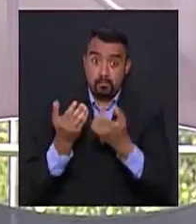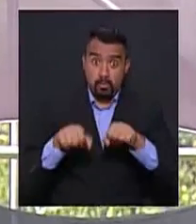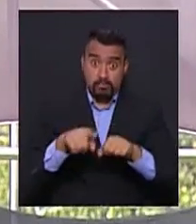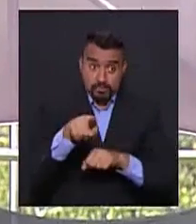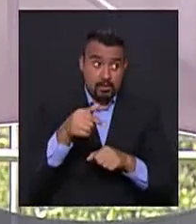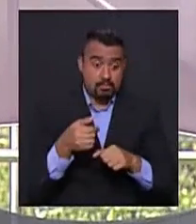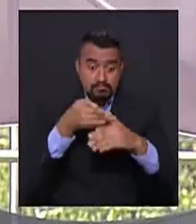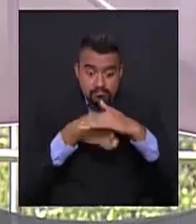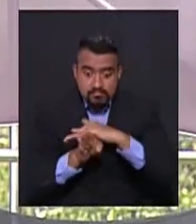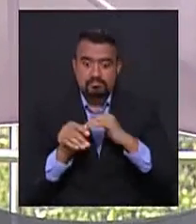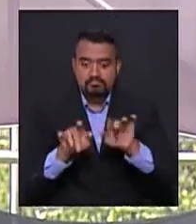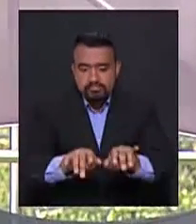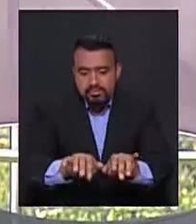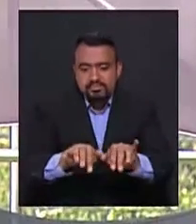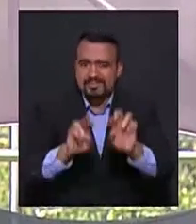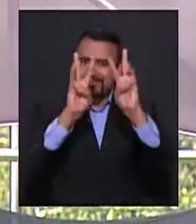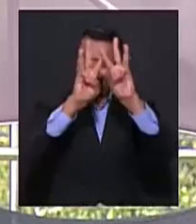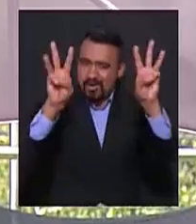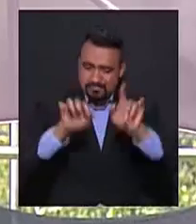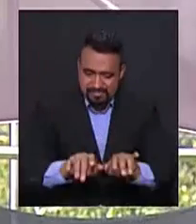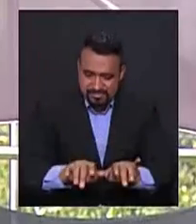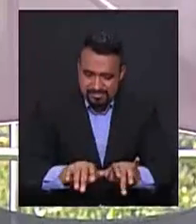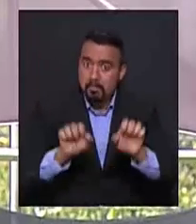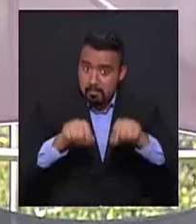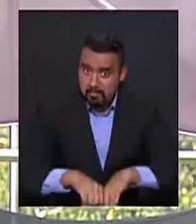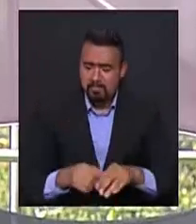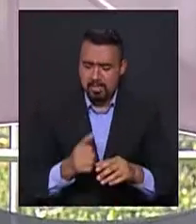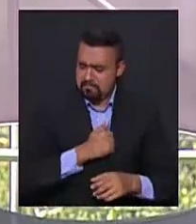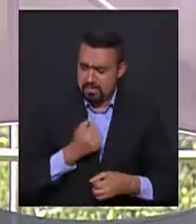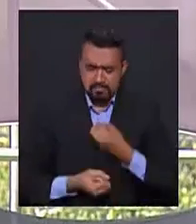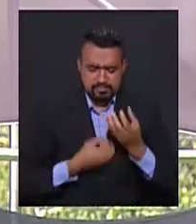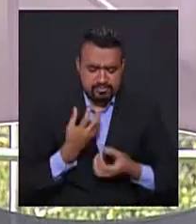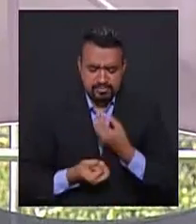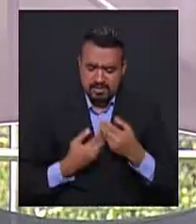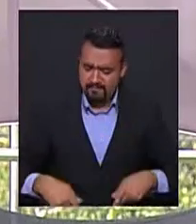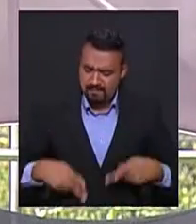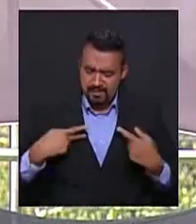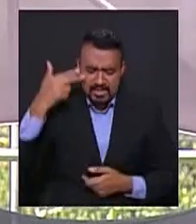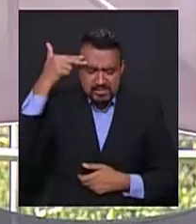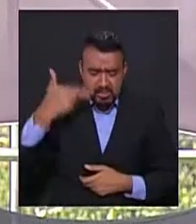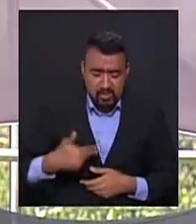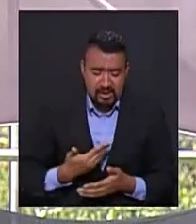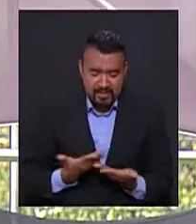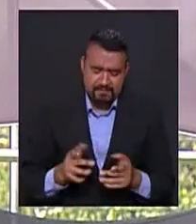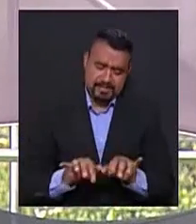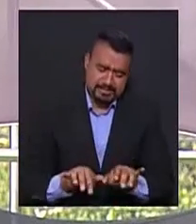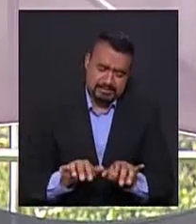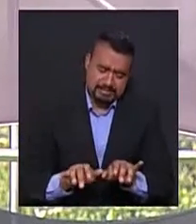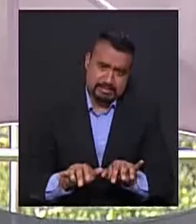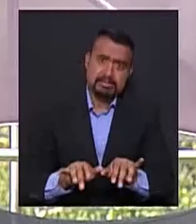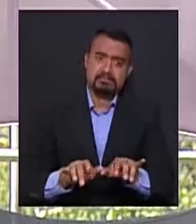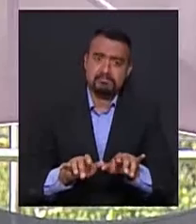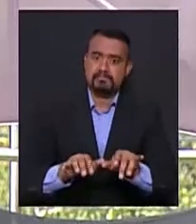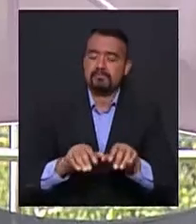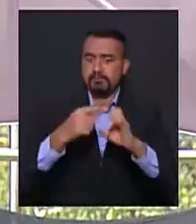nosotros podrá contar cómo vivió esa época, cómo moldeó su pasado y su presente. Somos el resultado